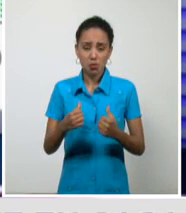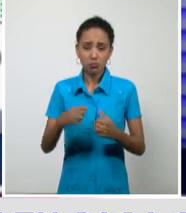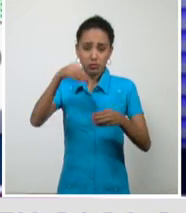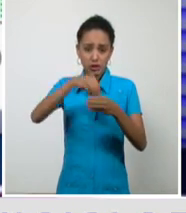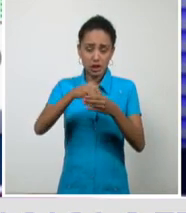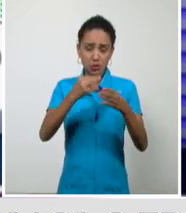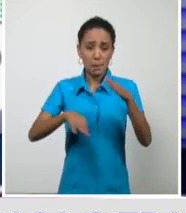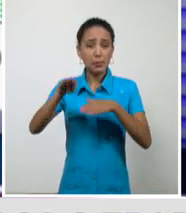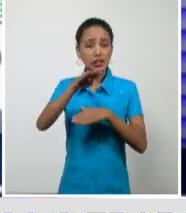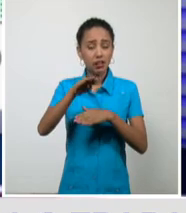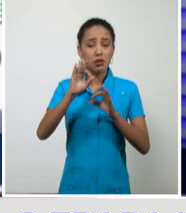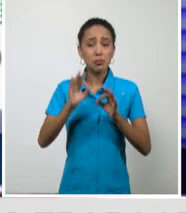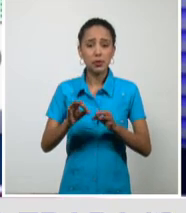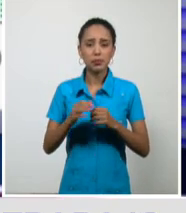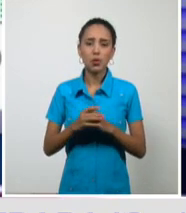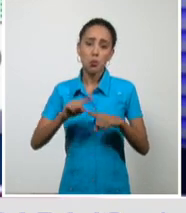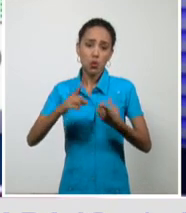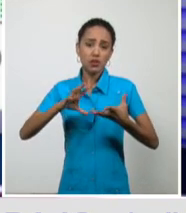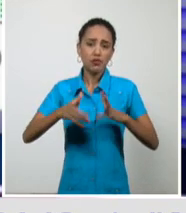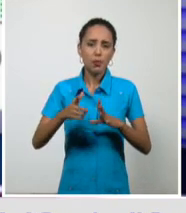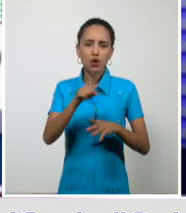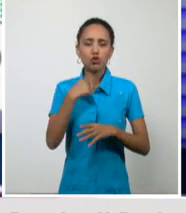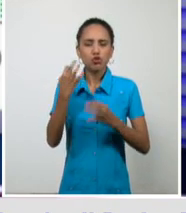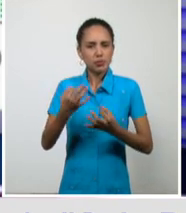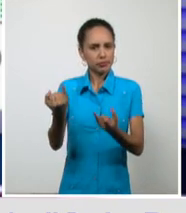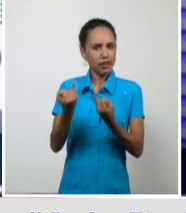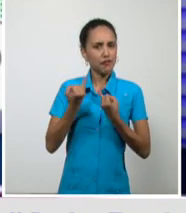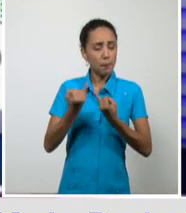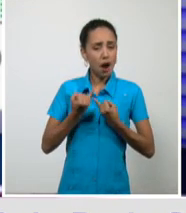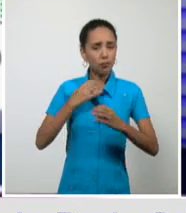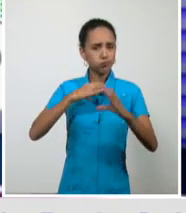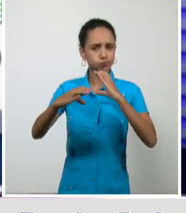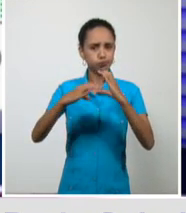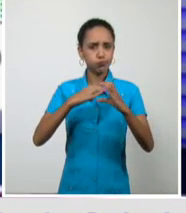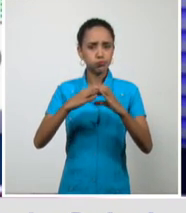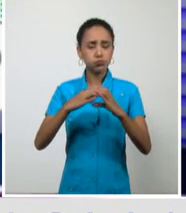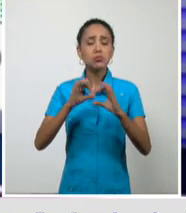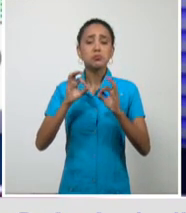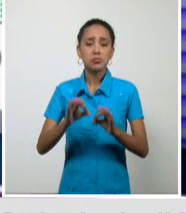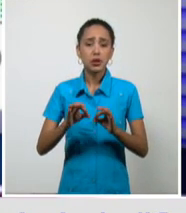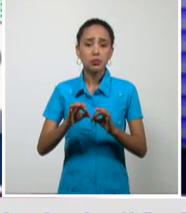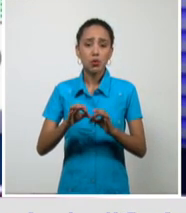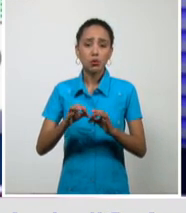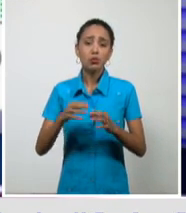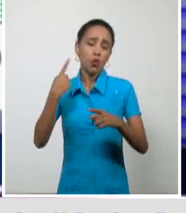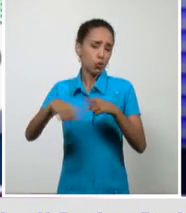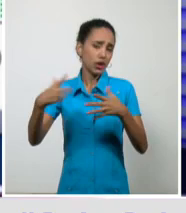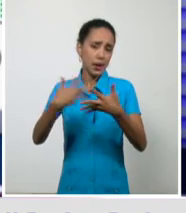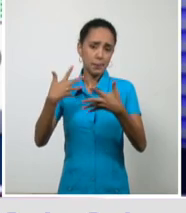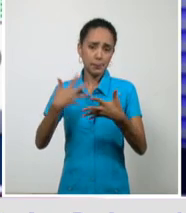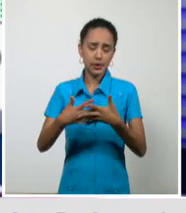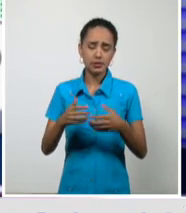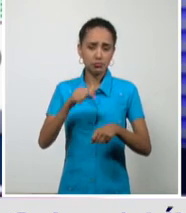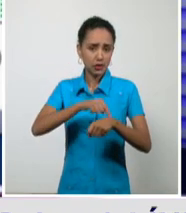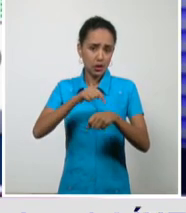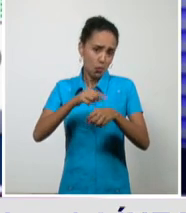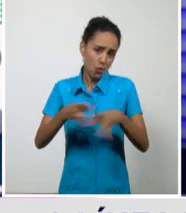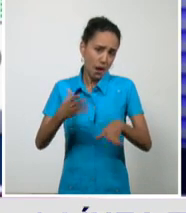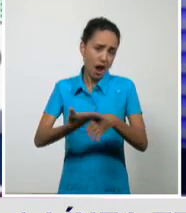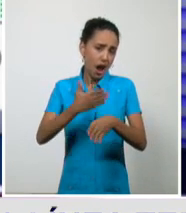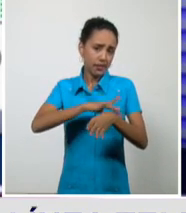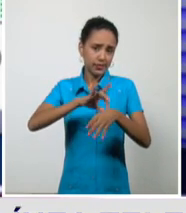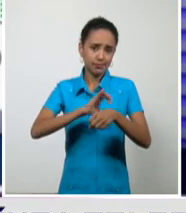y entonces por esa vía tenemos información y sí, efectivamente interactuamos con ellos. En tiempos normales esta